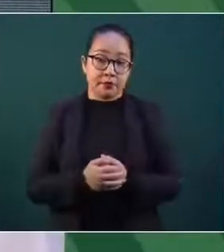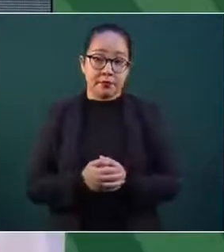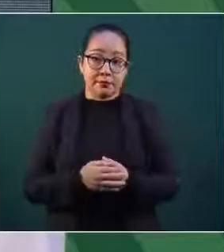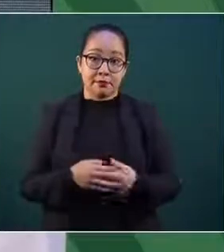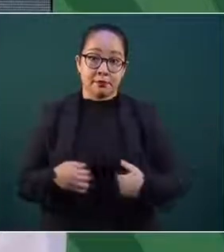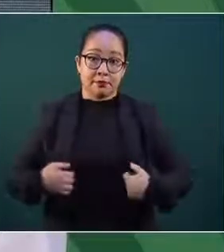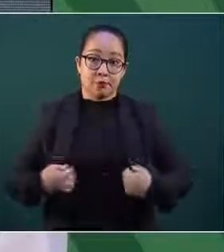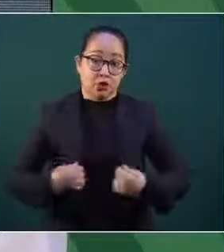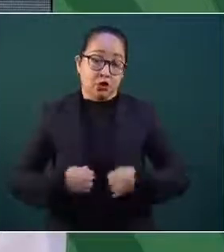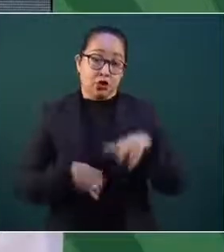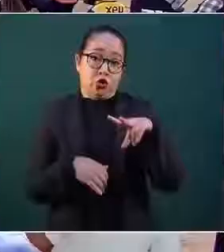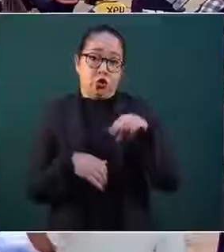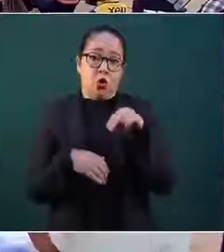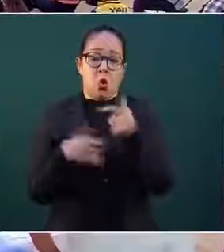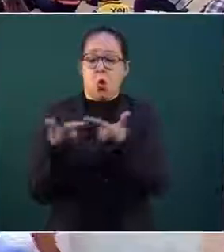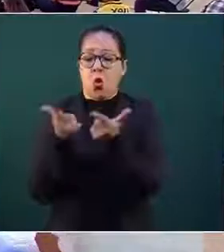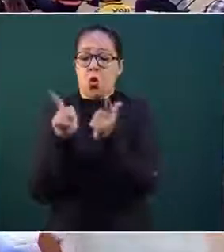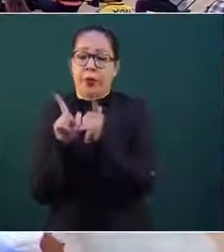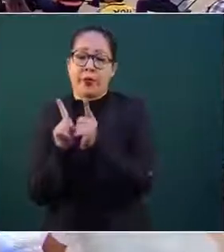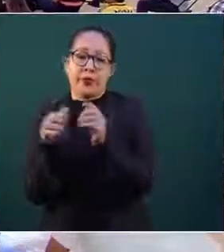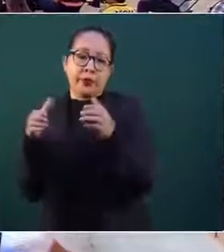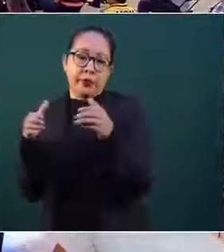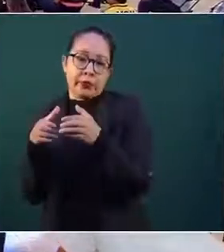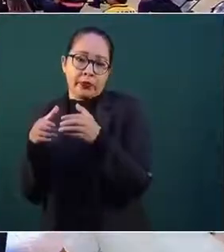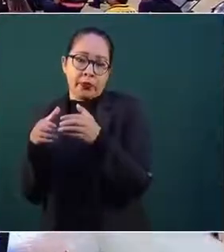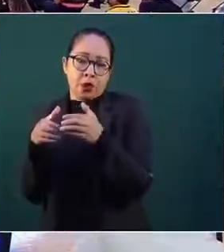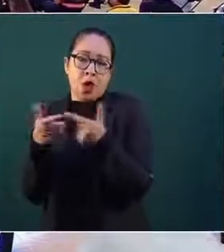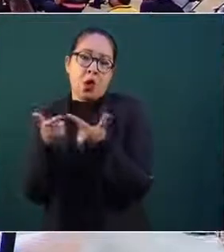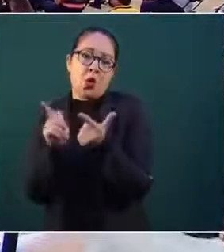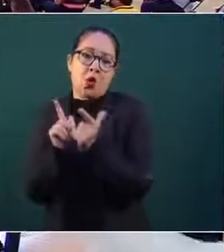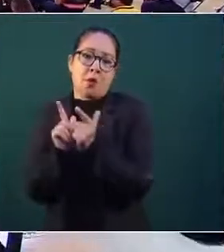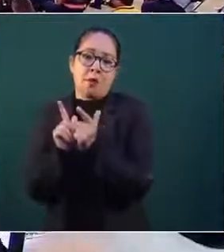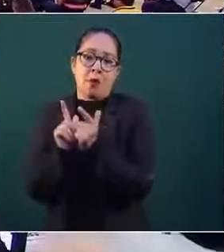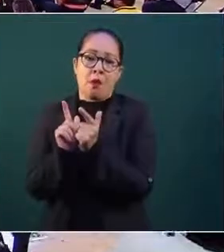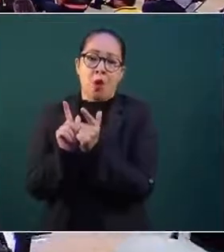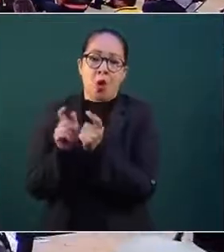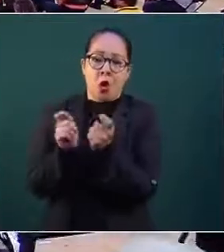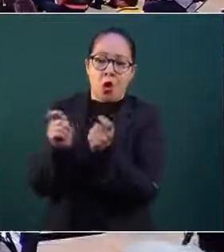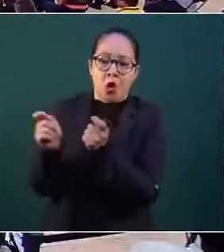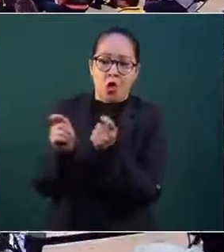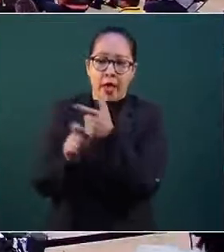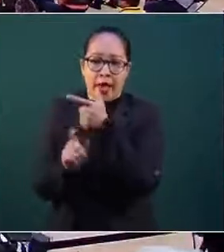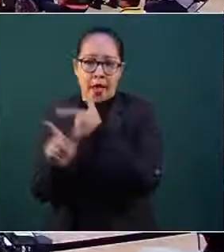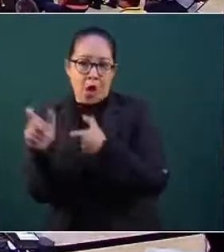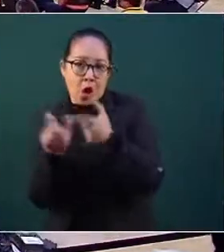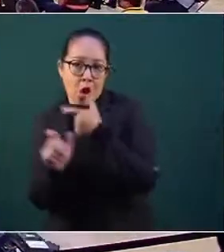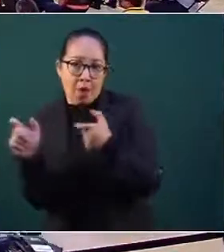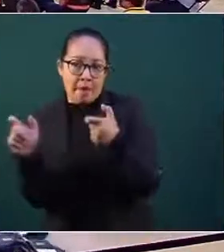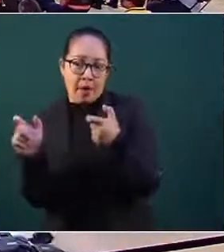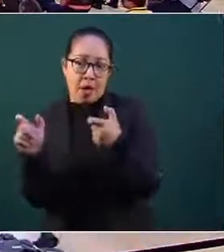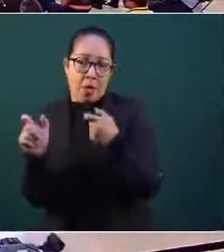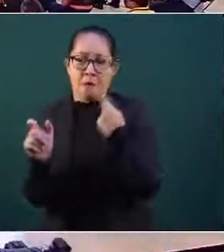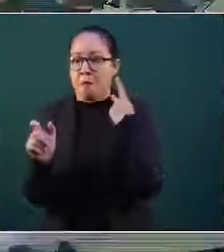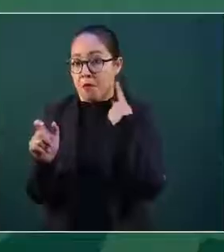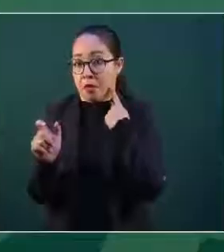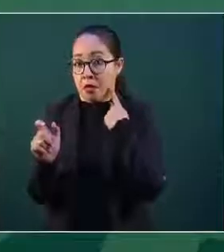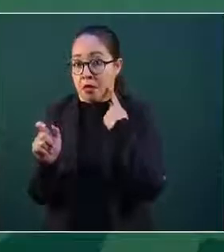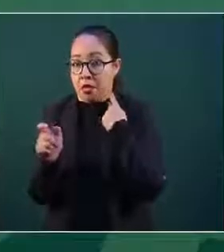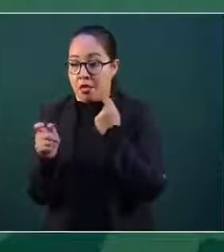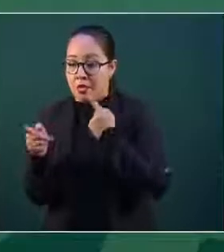no las élites, no los grupos de poder económico o político,